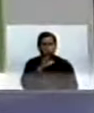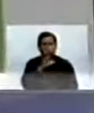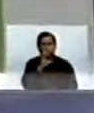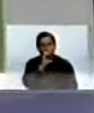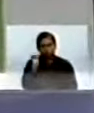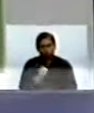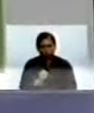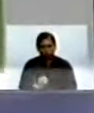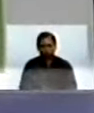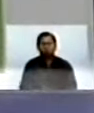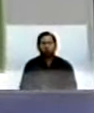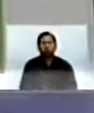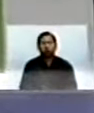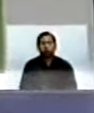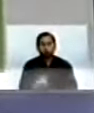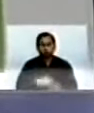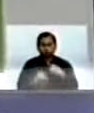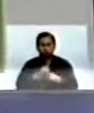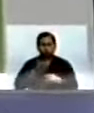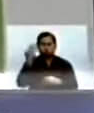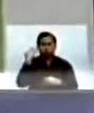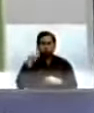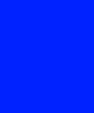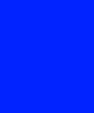5%. El año pasado, récord,